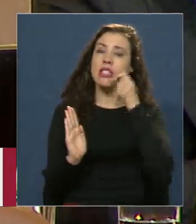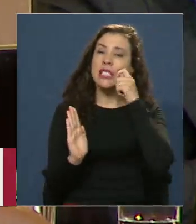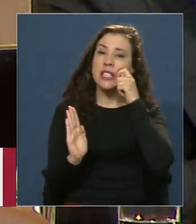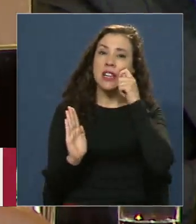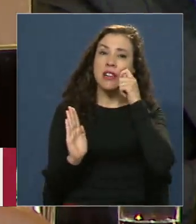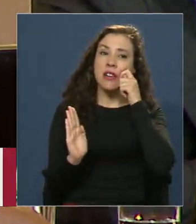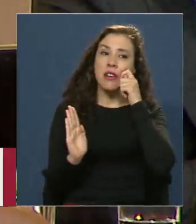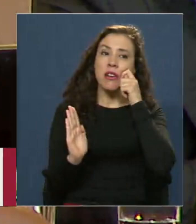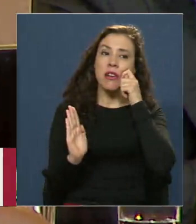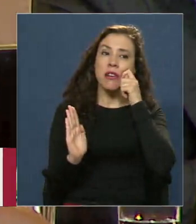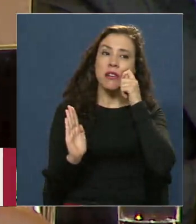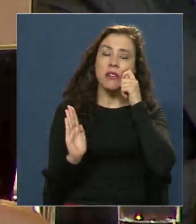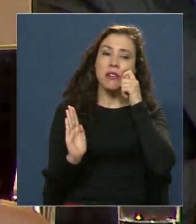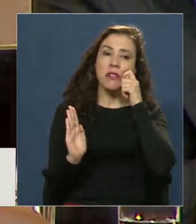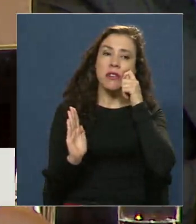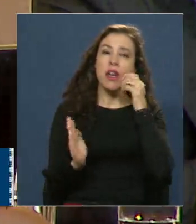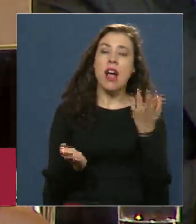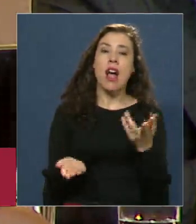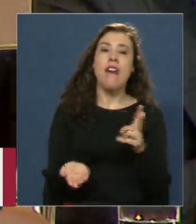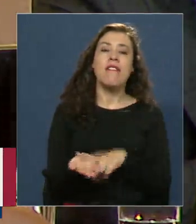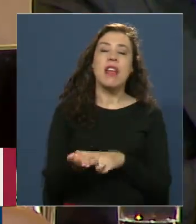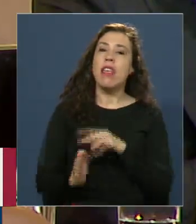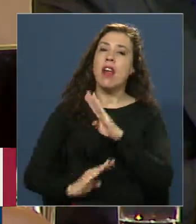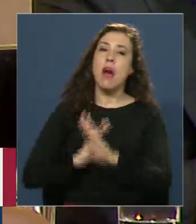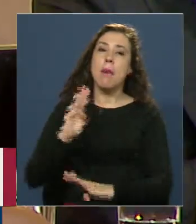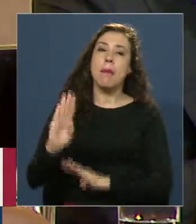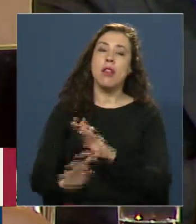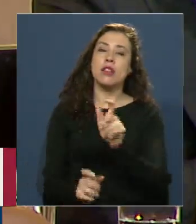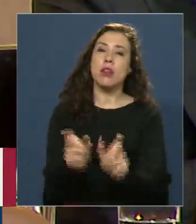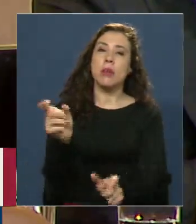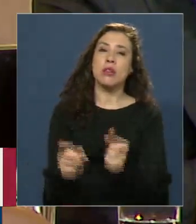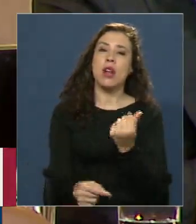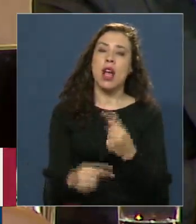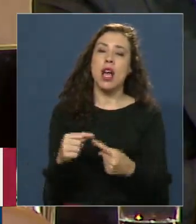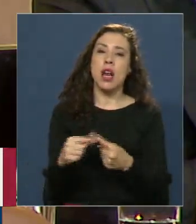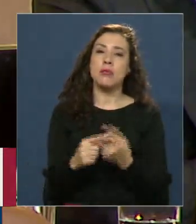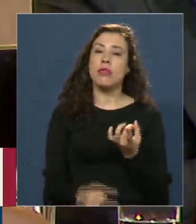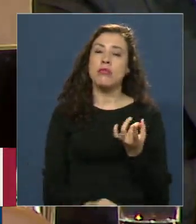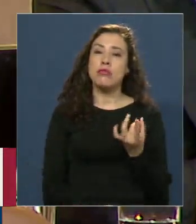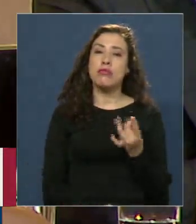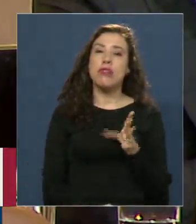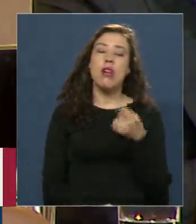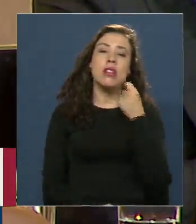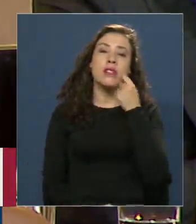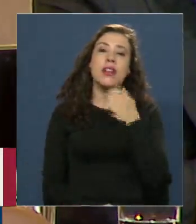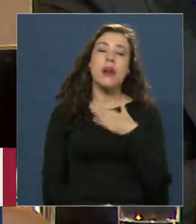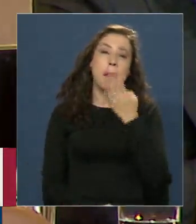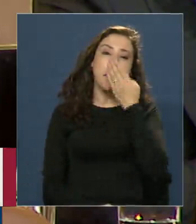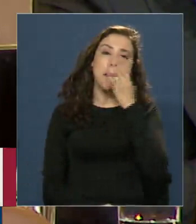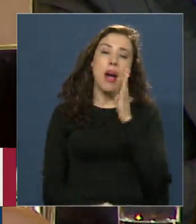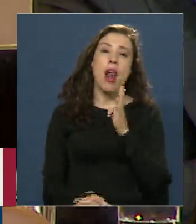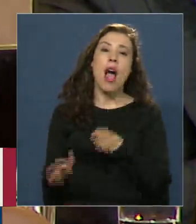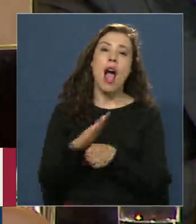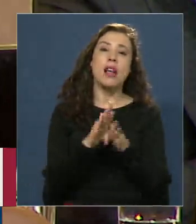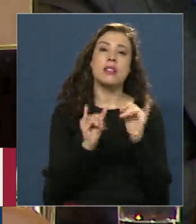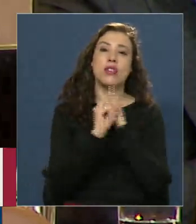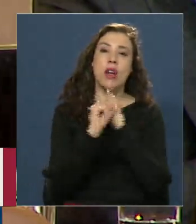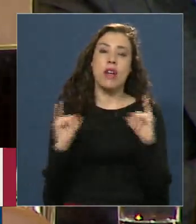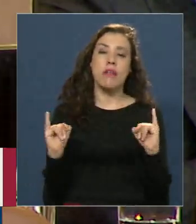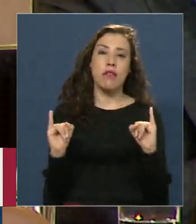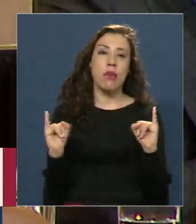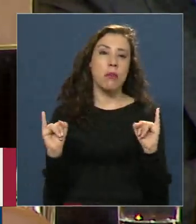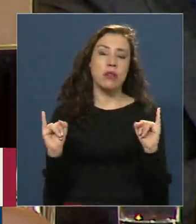ningún término una verdadera protección a la clase media y solo consiste en la mejora al acceso de la